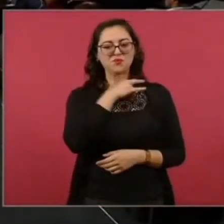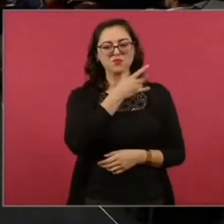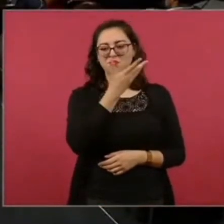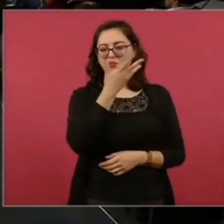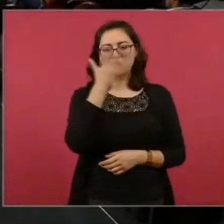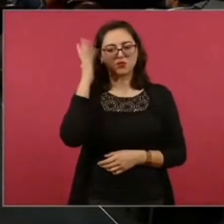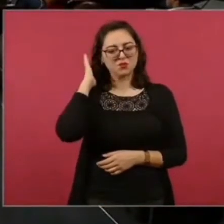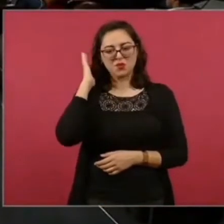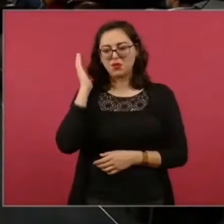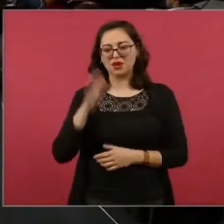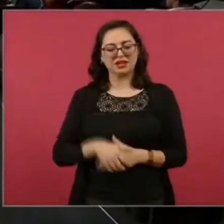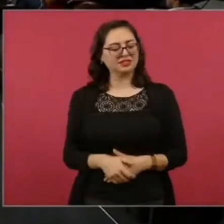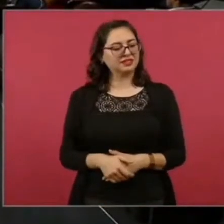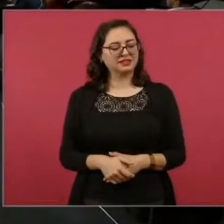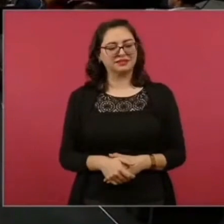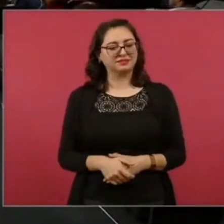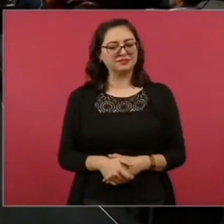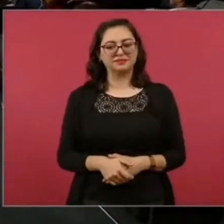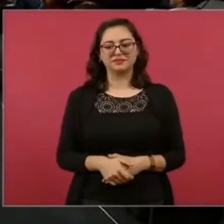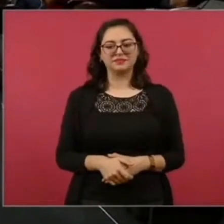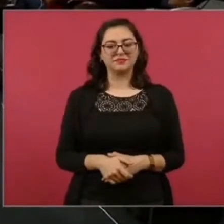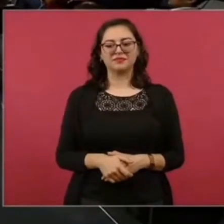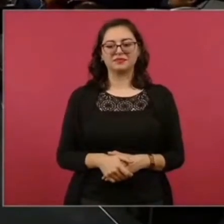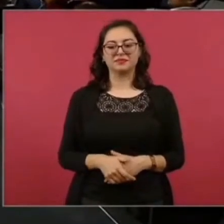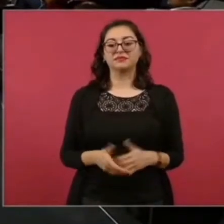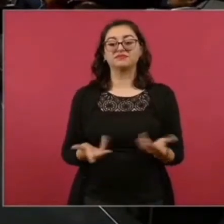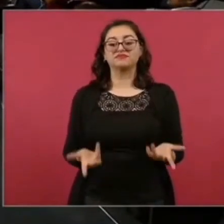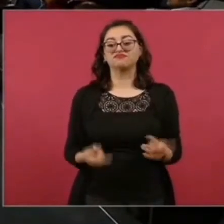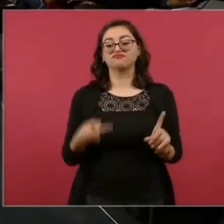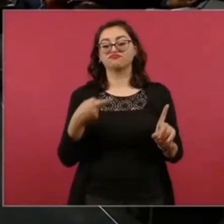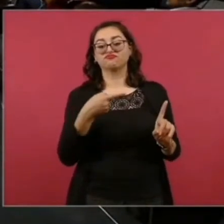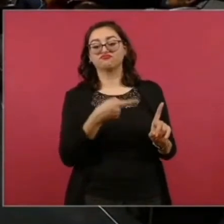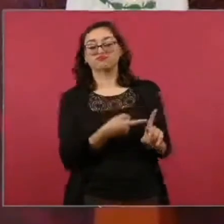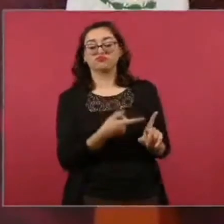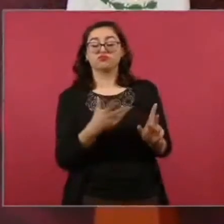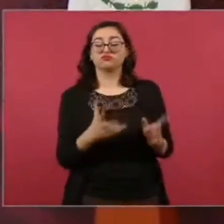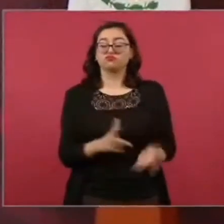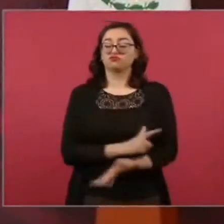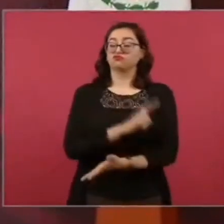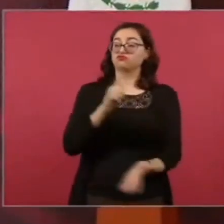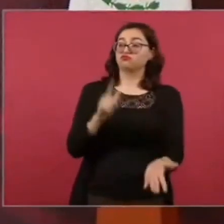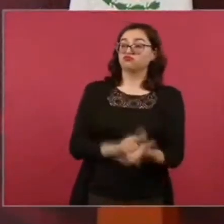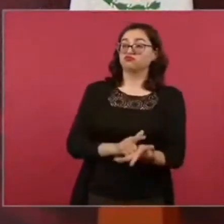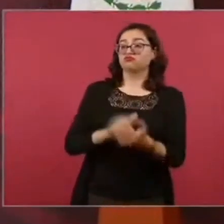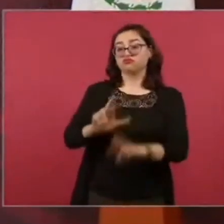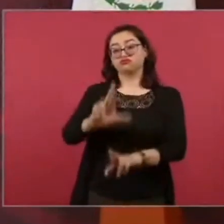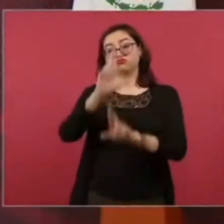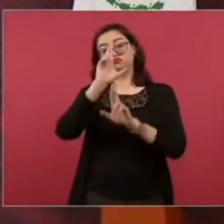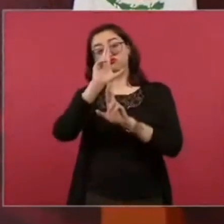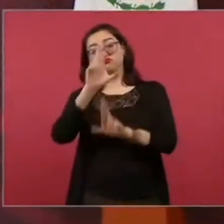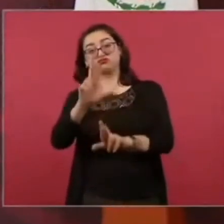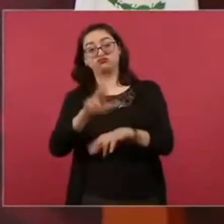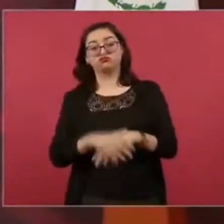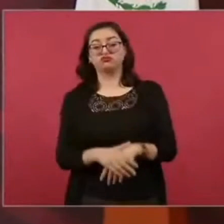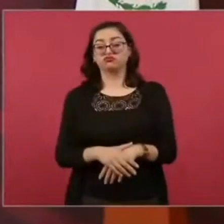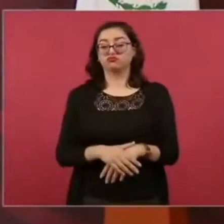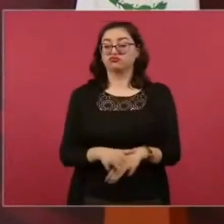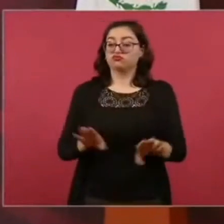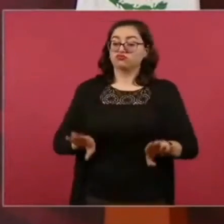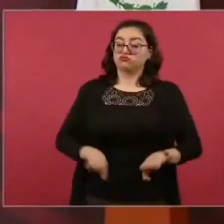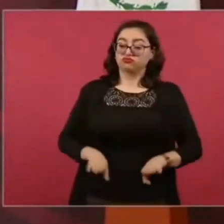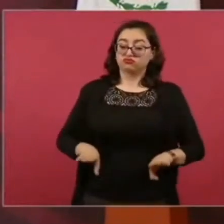el doble discurso, supuestamente respetuosos de la legalidad, ¿no?, supuestamente